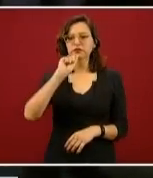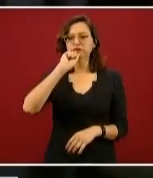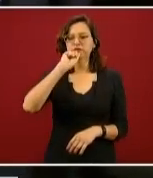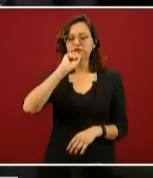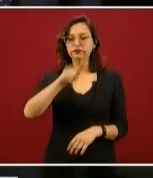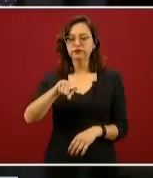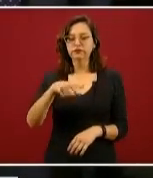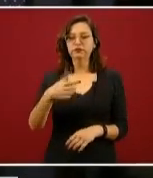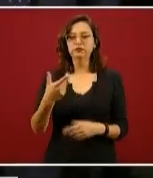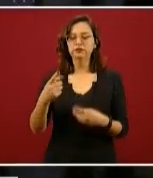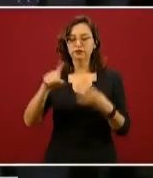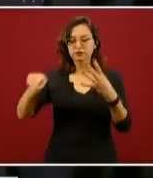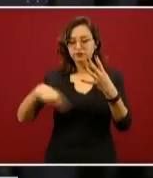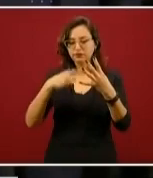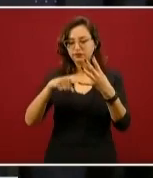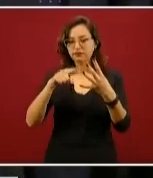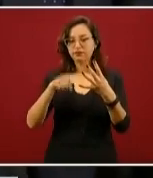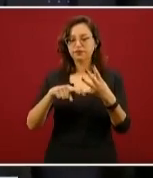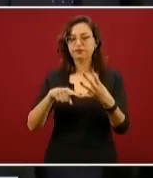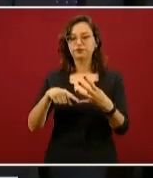el secretario de Hacienda,